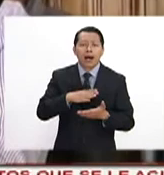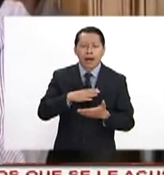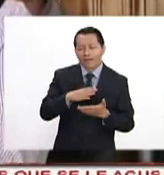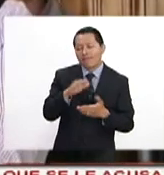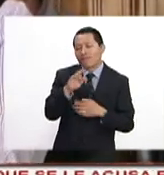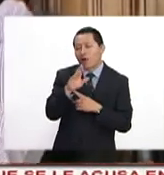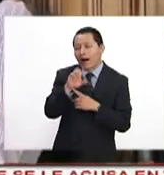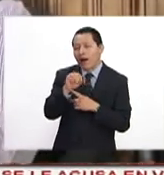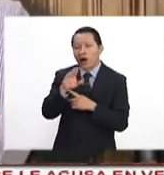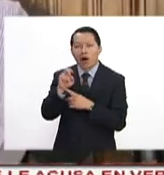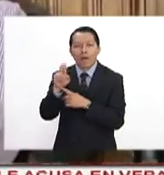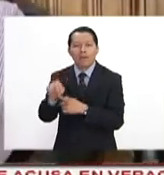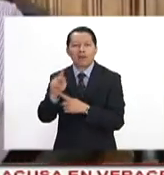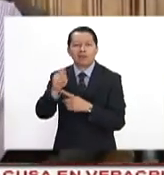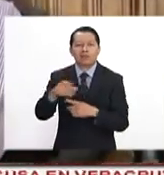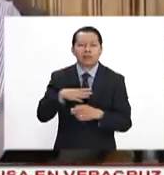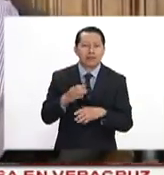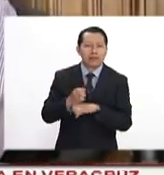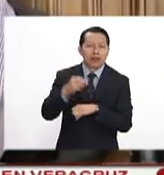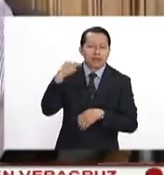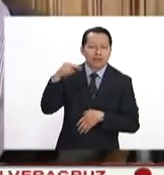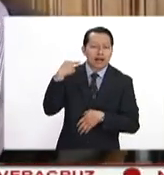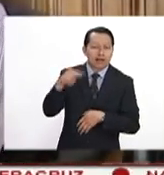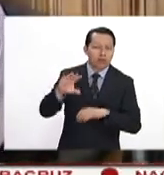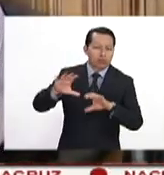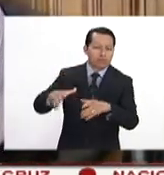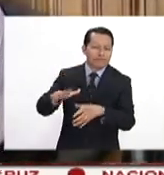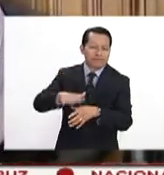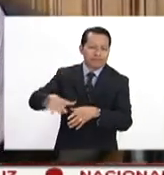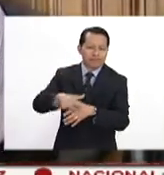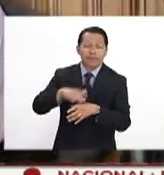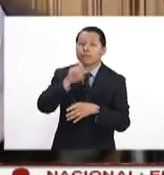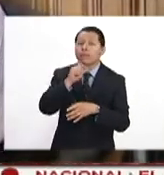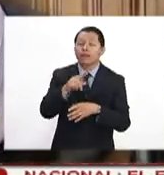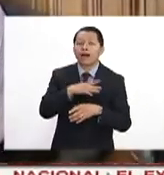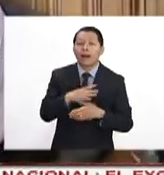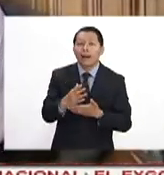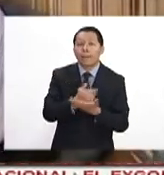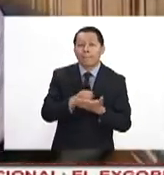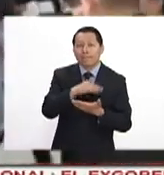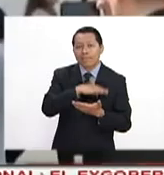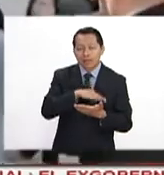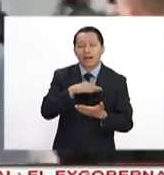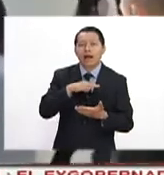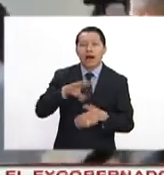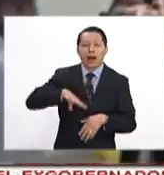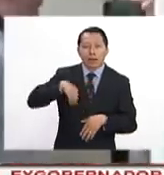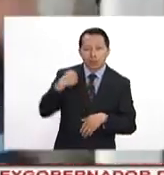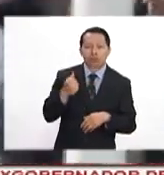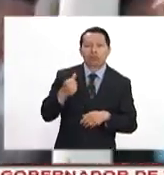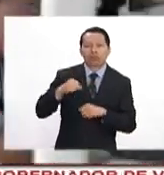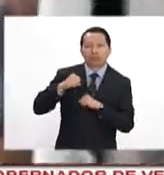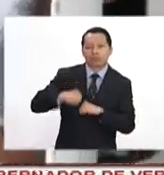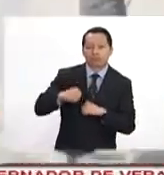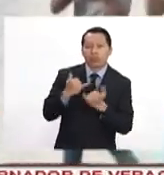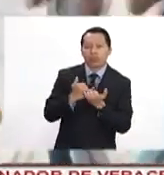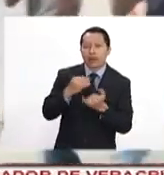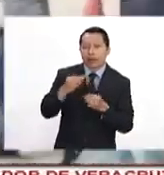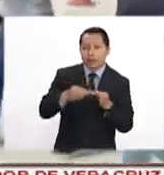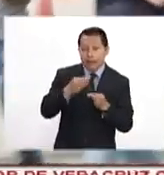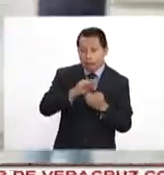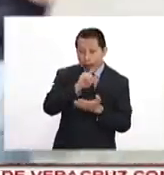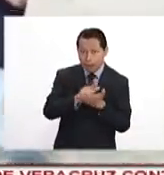fuero común que radican en el estado de Veracruz. Estos delitos son peculado, abuso de autoridad, incumplimiento del deber legal,